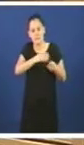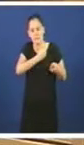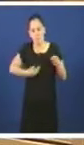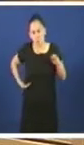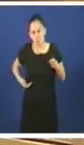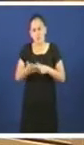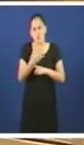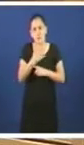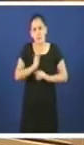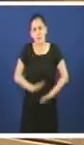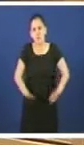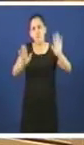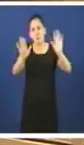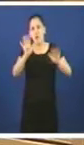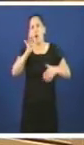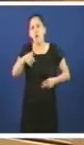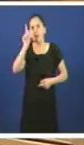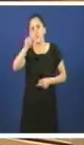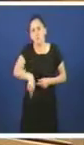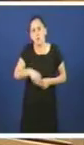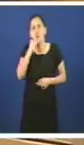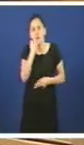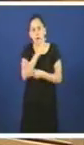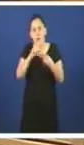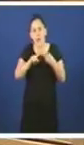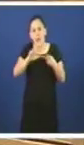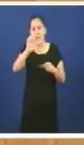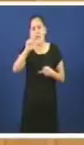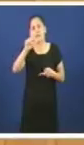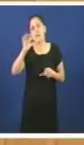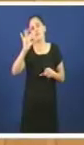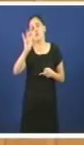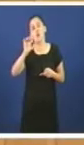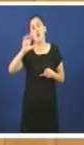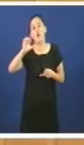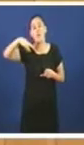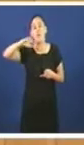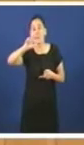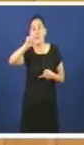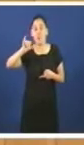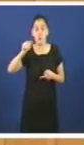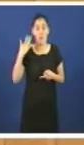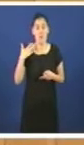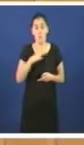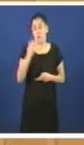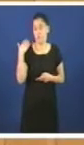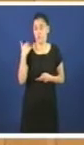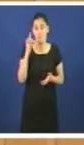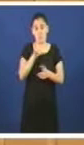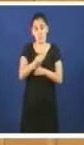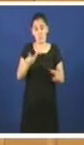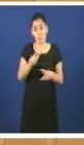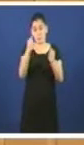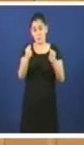resulta que hasta castelao y rosalía celso emilio de todos los demás grandes de galicia pertenecen con nacionalismo oiga